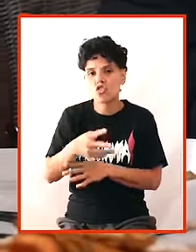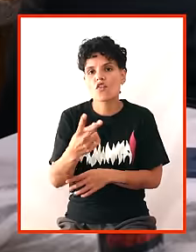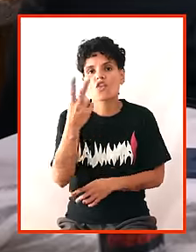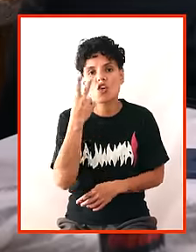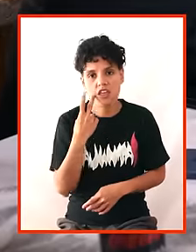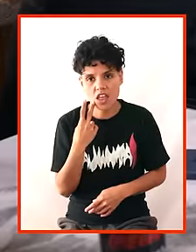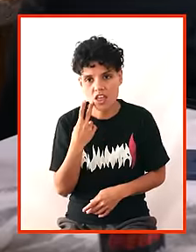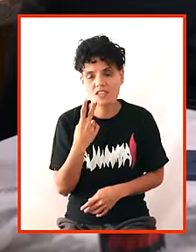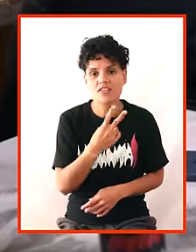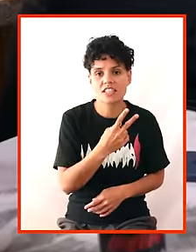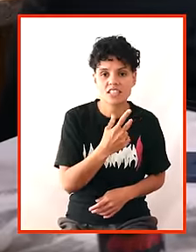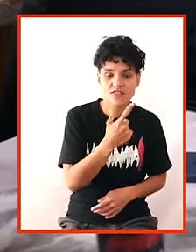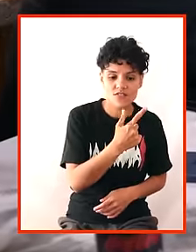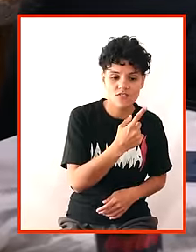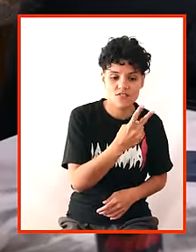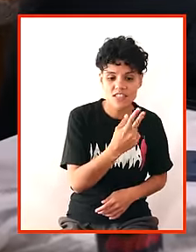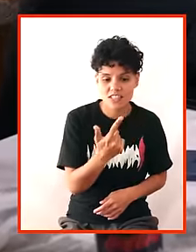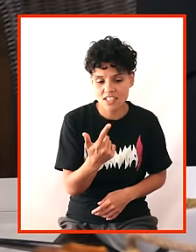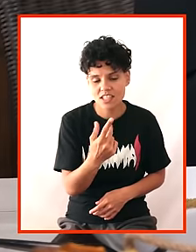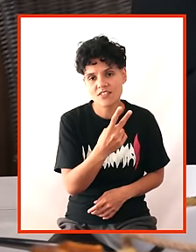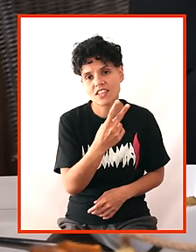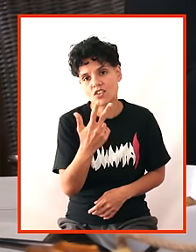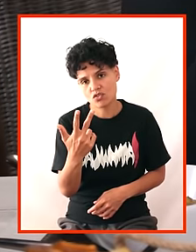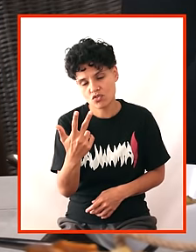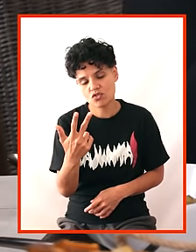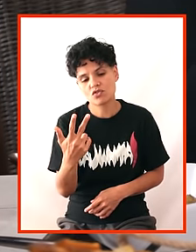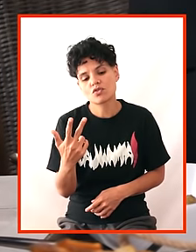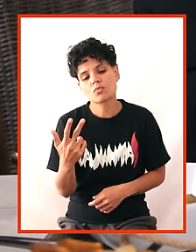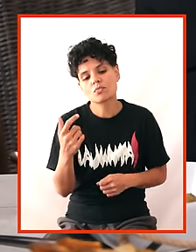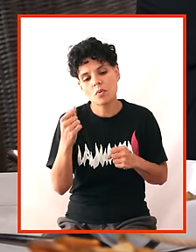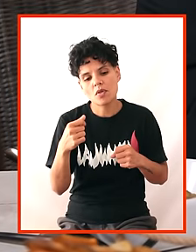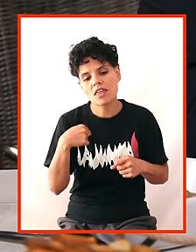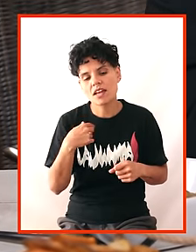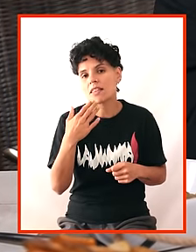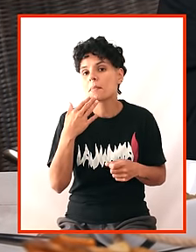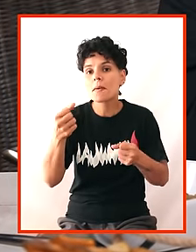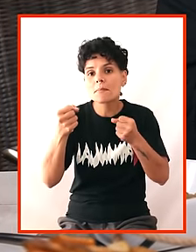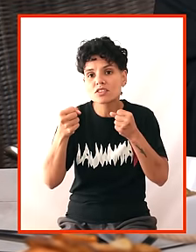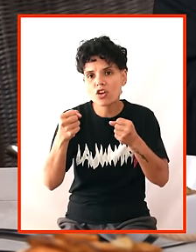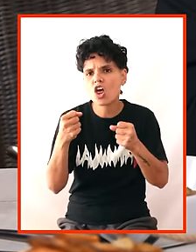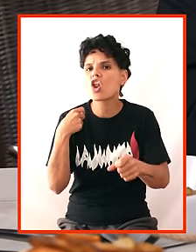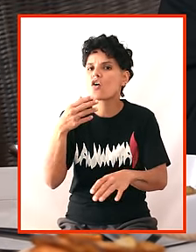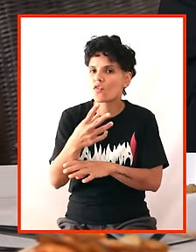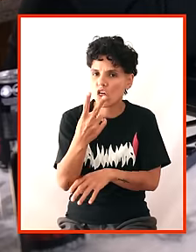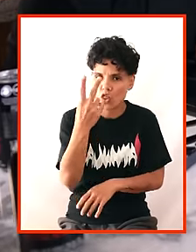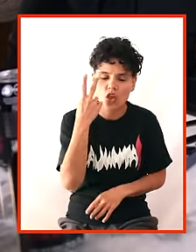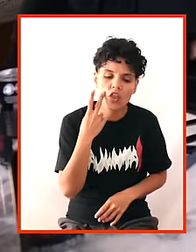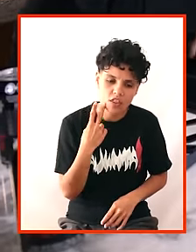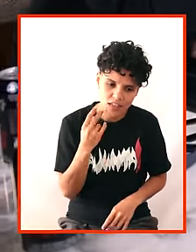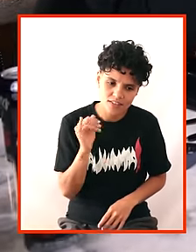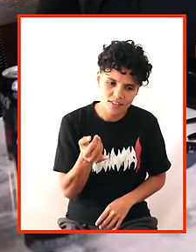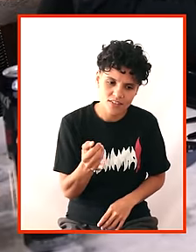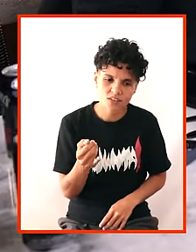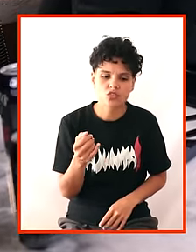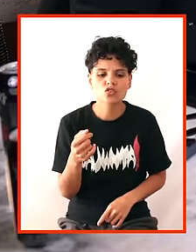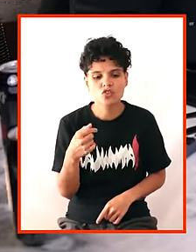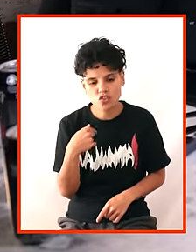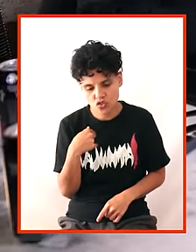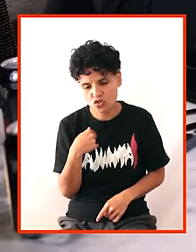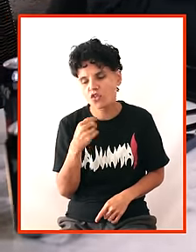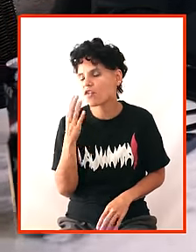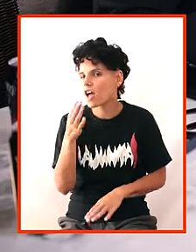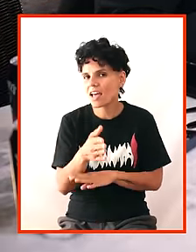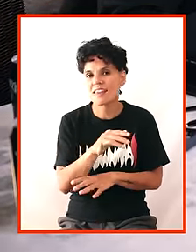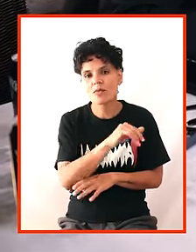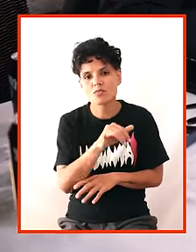muy bien. Muy bien. ¿Ah? Invitadísimo. Para el prisionero fui los dos días. A backstage. Entonces voy a tener que decir después cuando sea